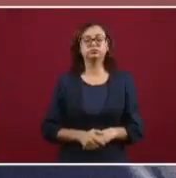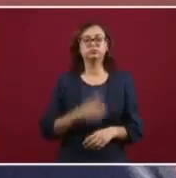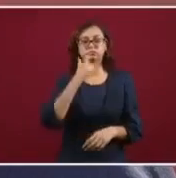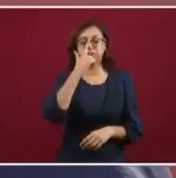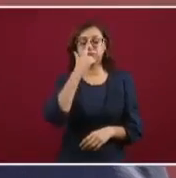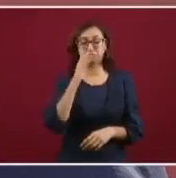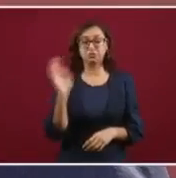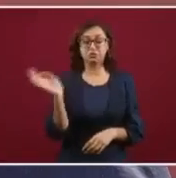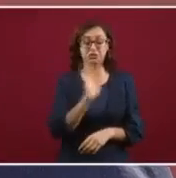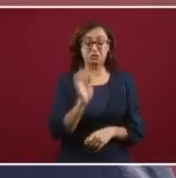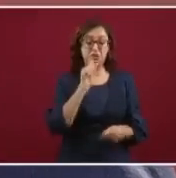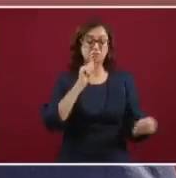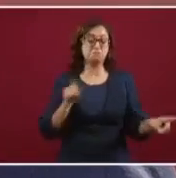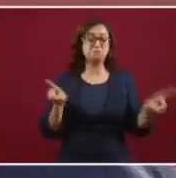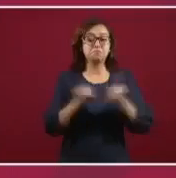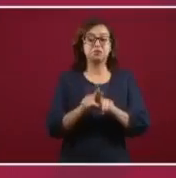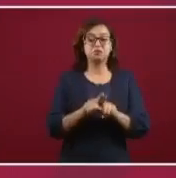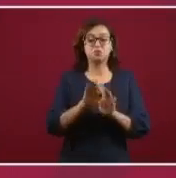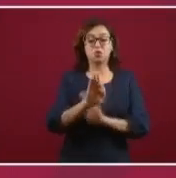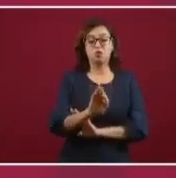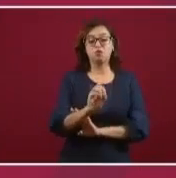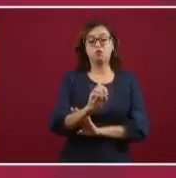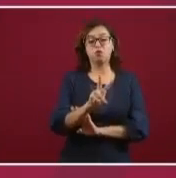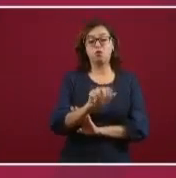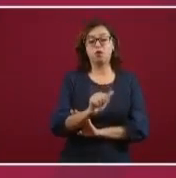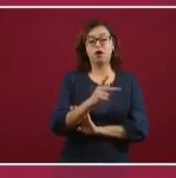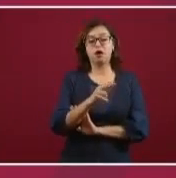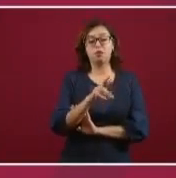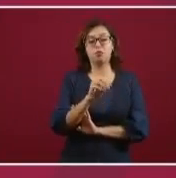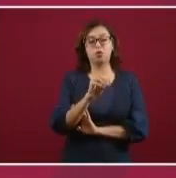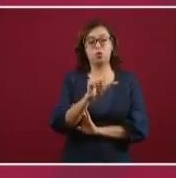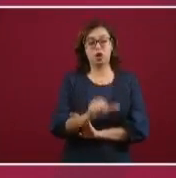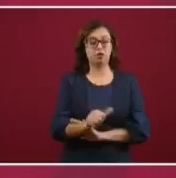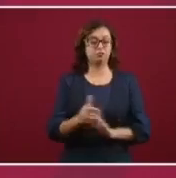FOAPROA, medio siglo de saqueo,